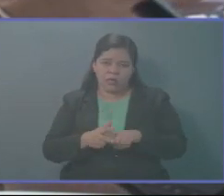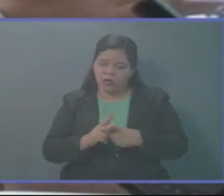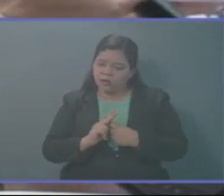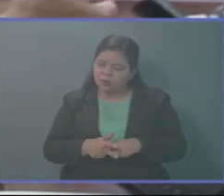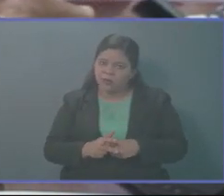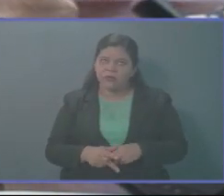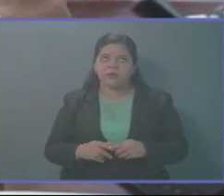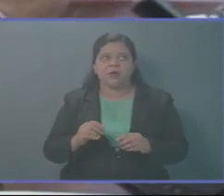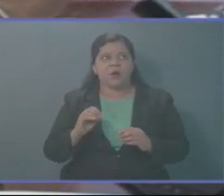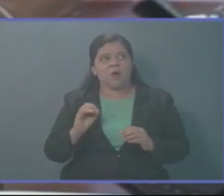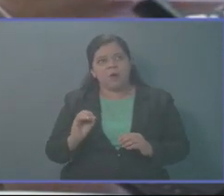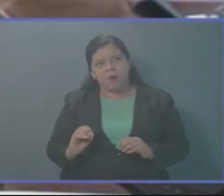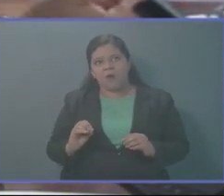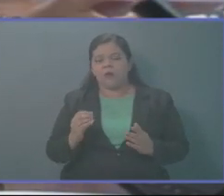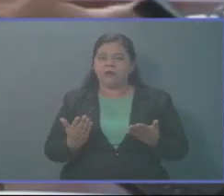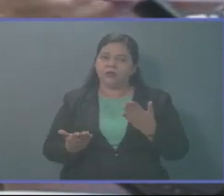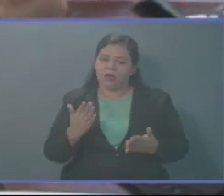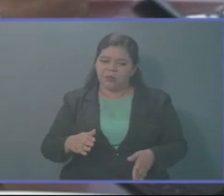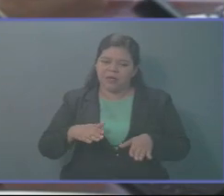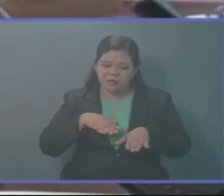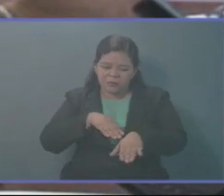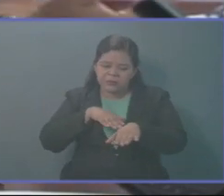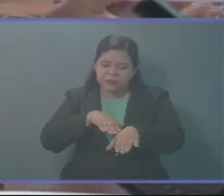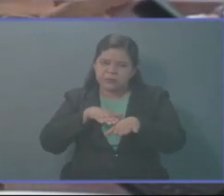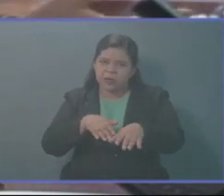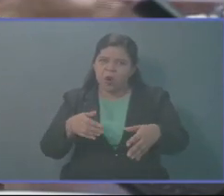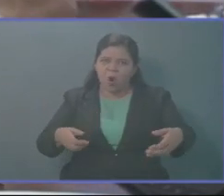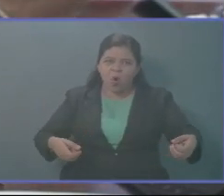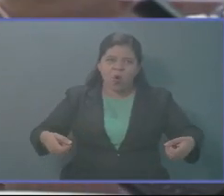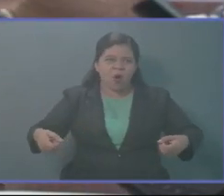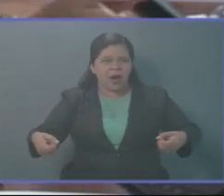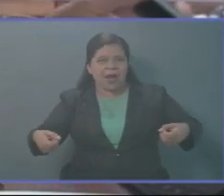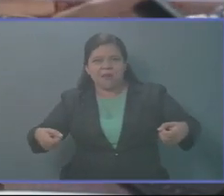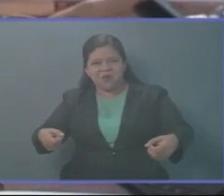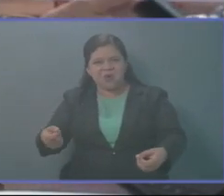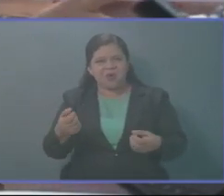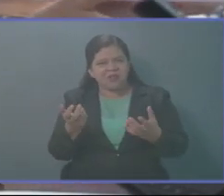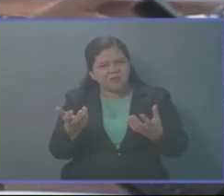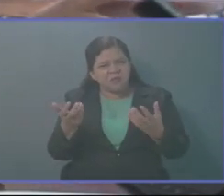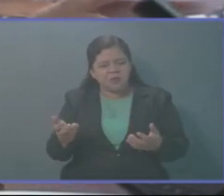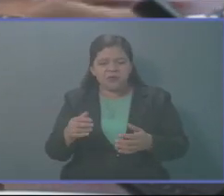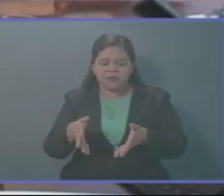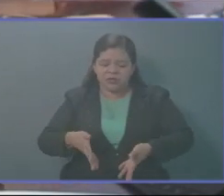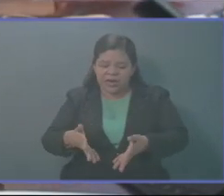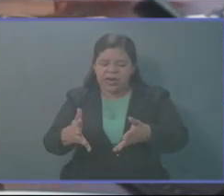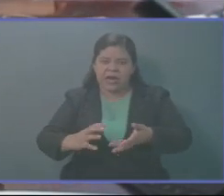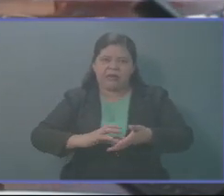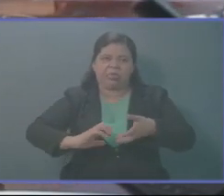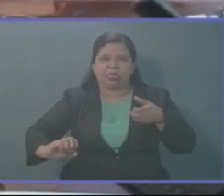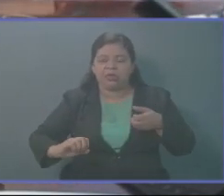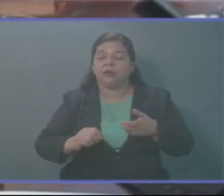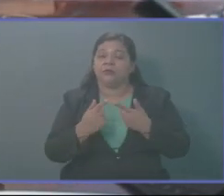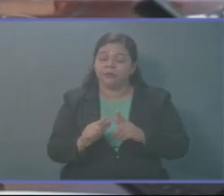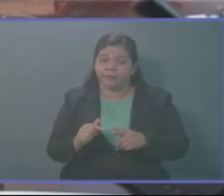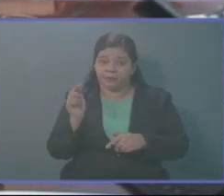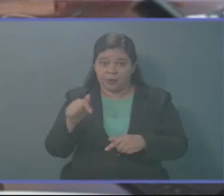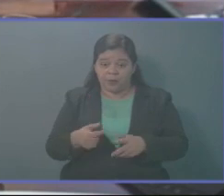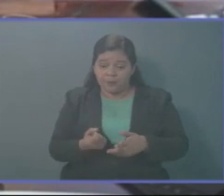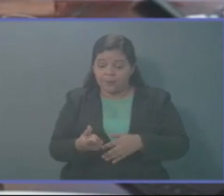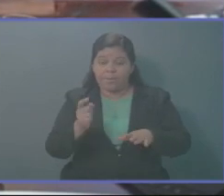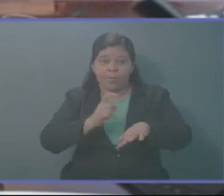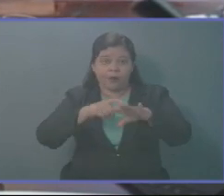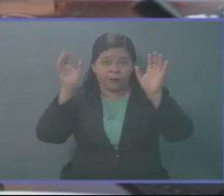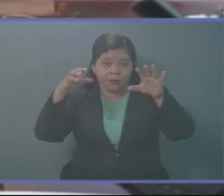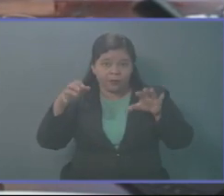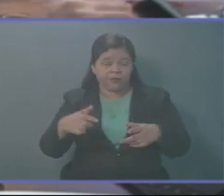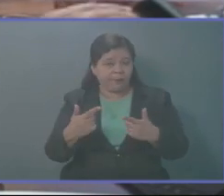por temas de que el tráfico pesado antes de esta pandemia lo arruinó. Y hoy que viene el invierno, puede tener un